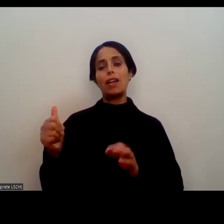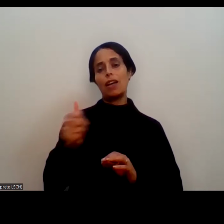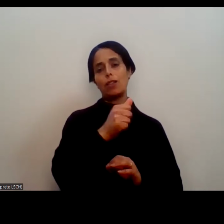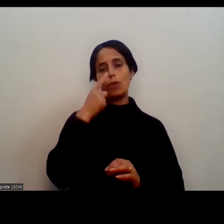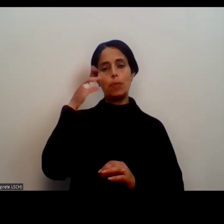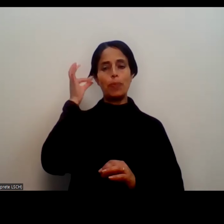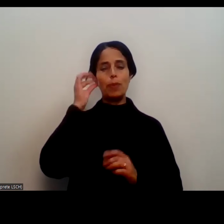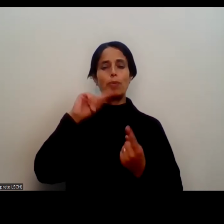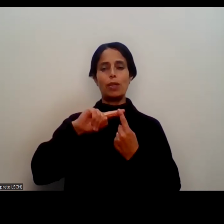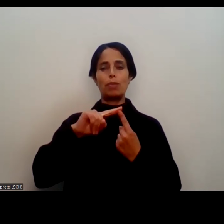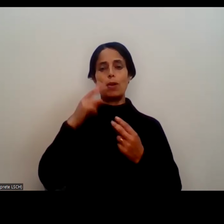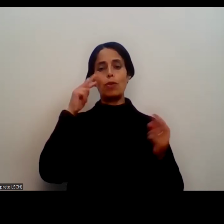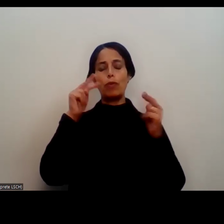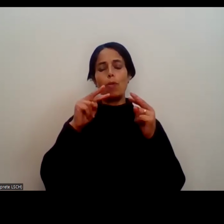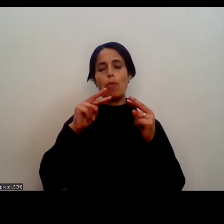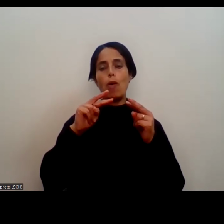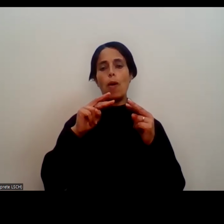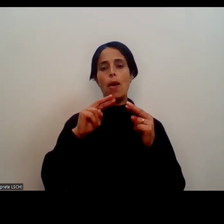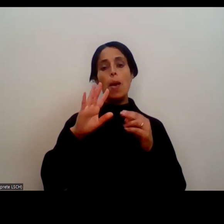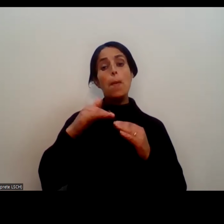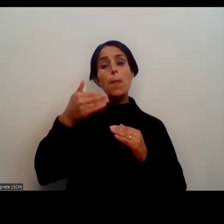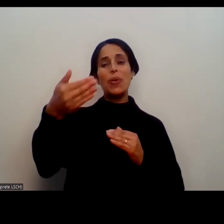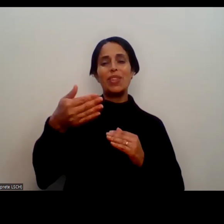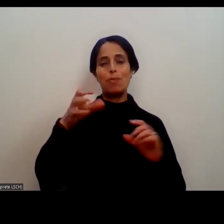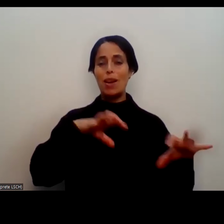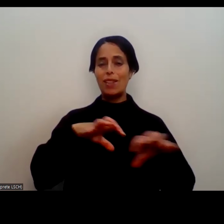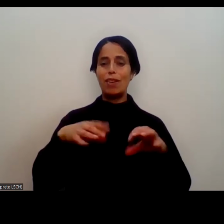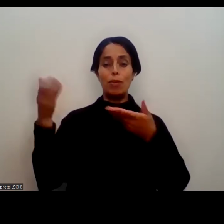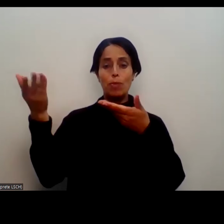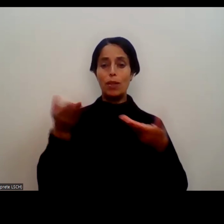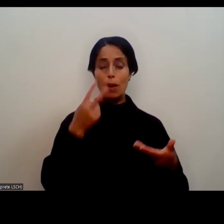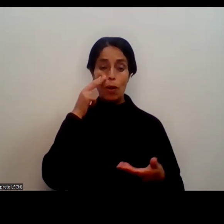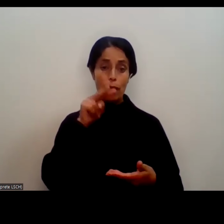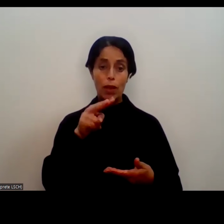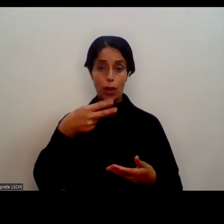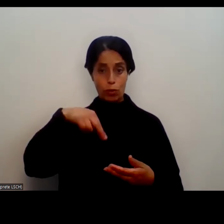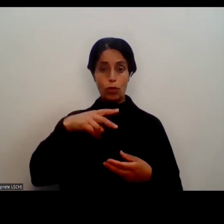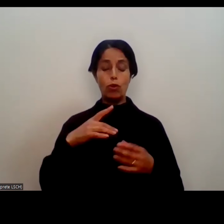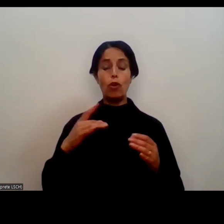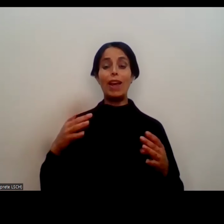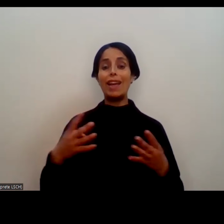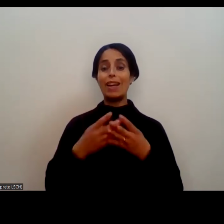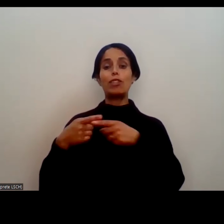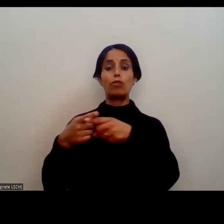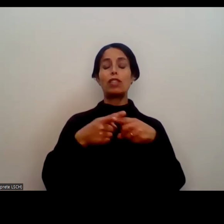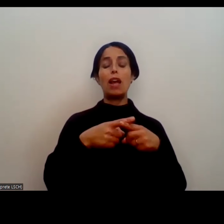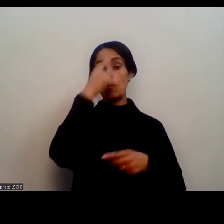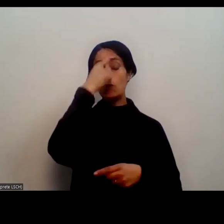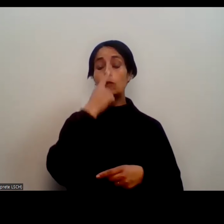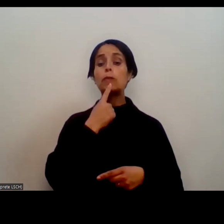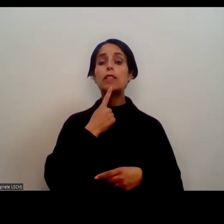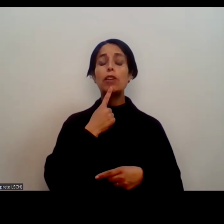participación. Nos vemos en una próxima actividad. Los dejamos invitados a seguirnos en las redes sociales del museo, donde